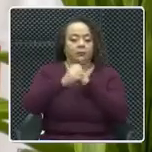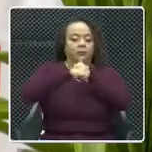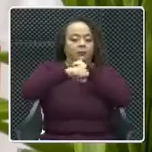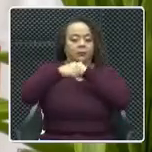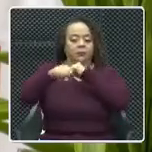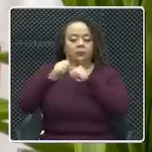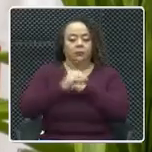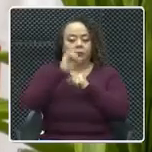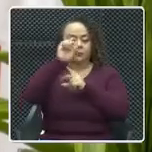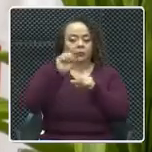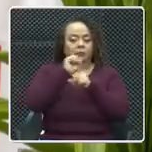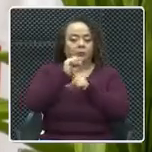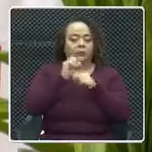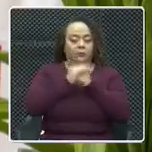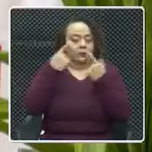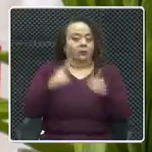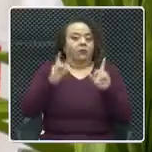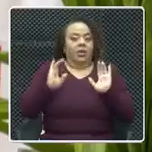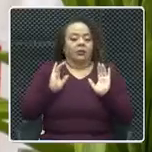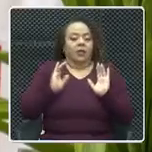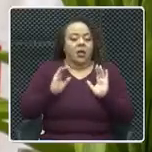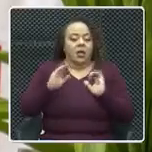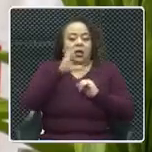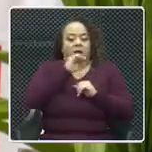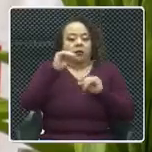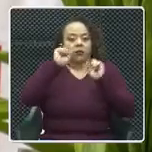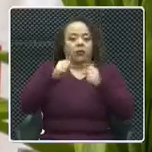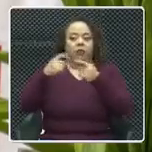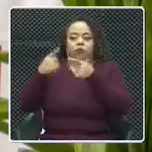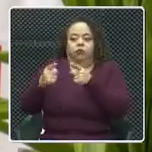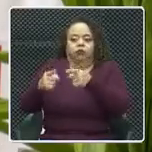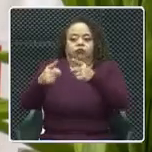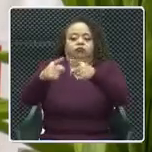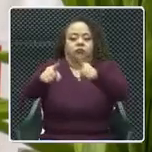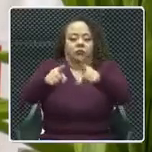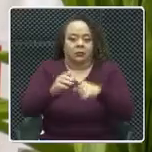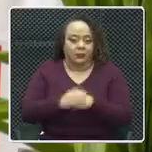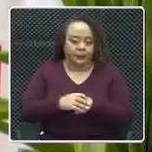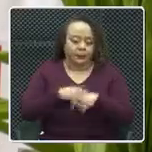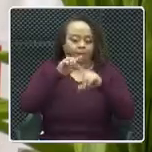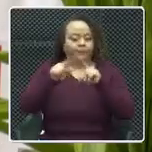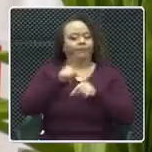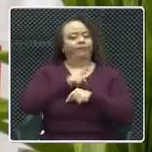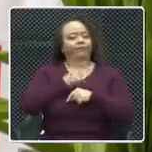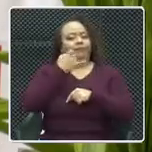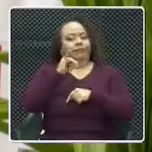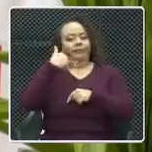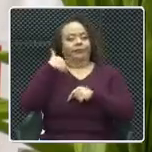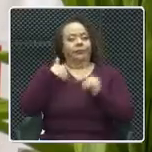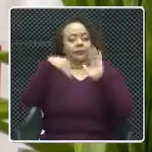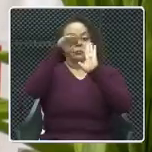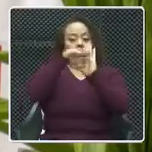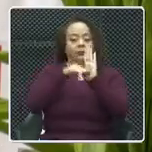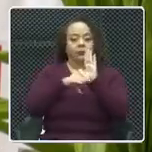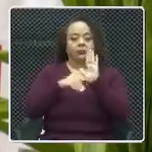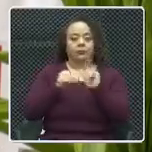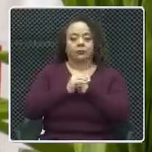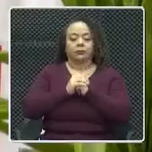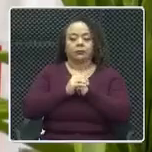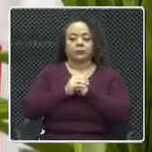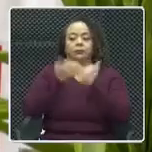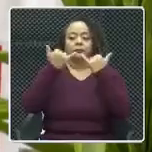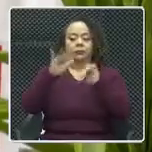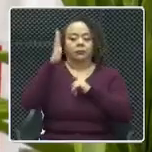divulgar la situación que está pasando y puede desatar otro montón de cosas. Mientras que si tenemos un protocolo o un estándar donde